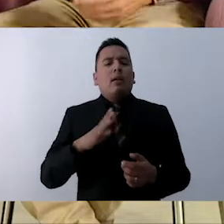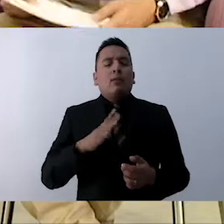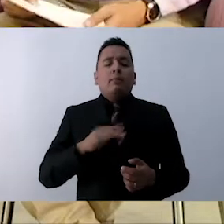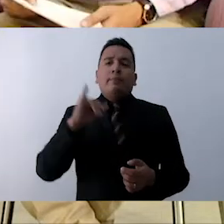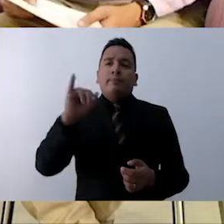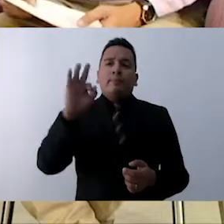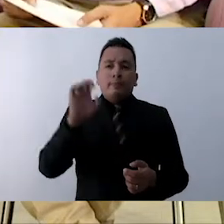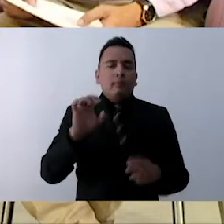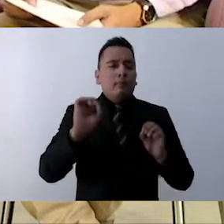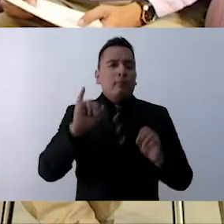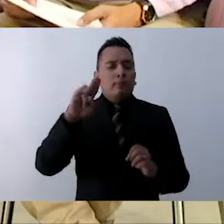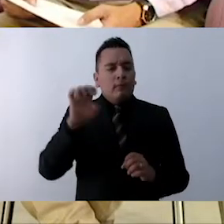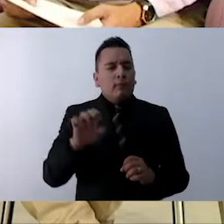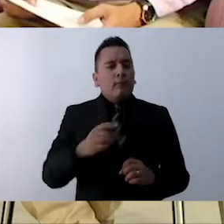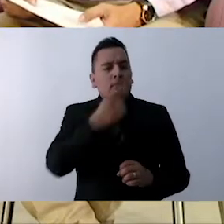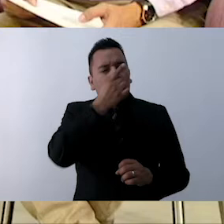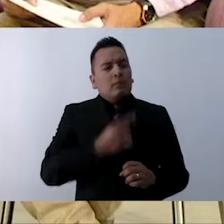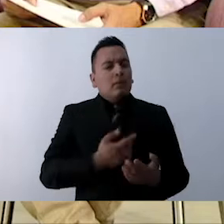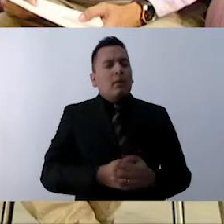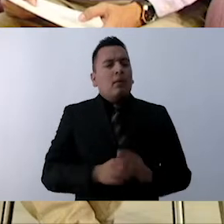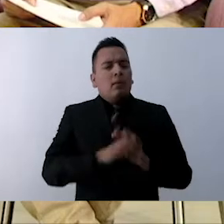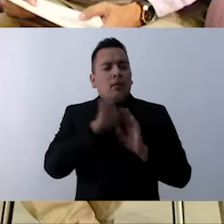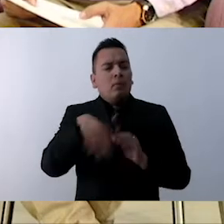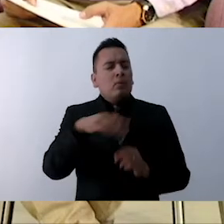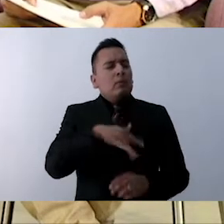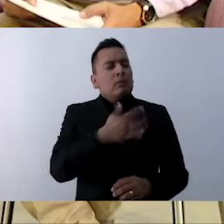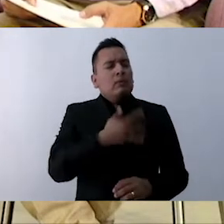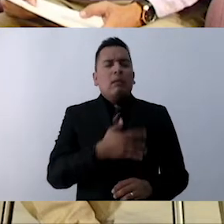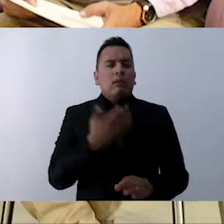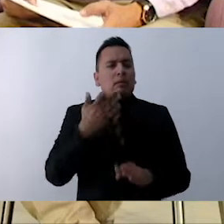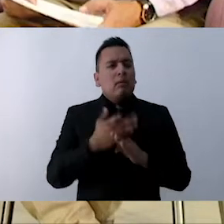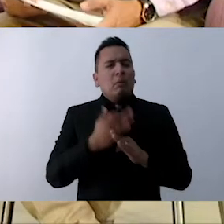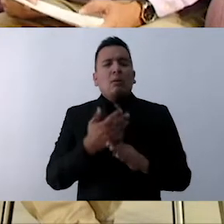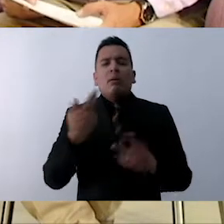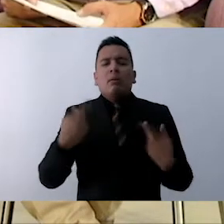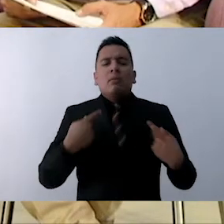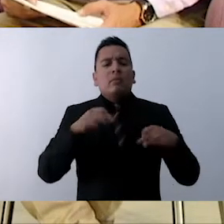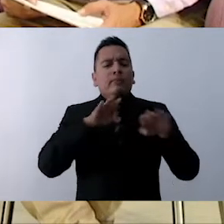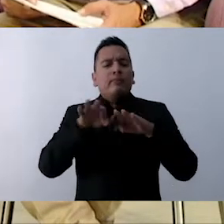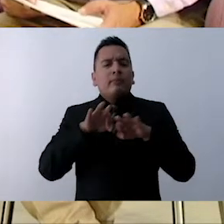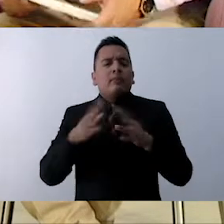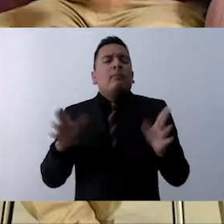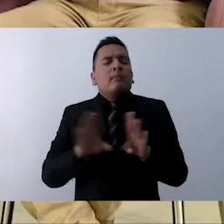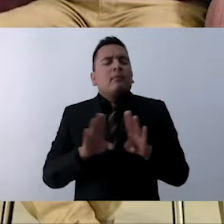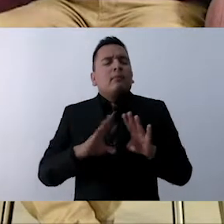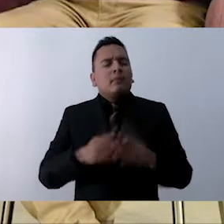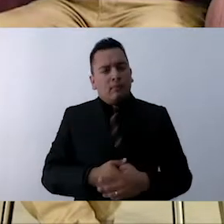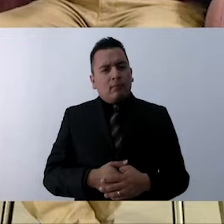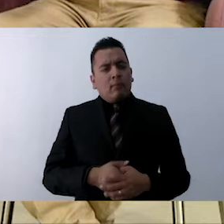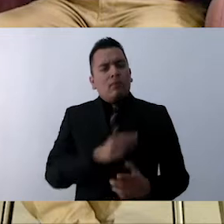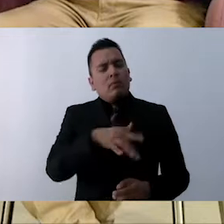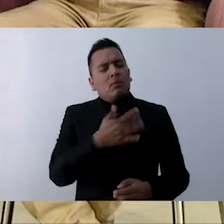organismos electorales, tanto nacionales como locales, ¿cómo aprecias tú al día de hoy el